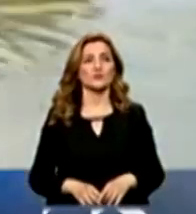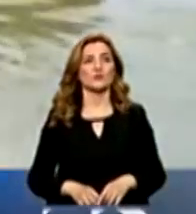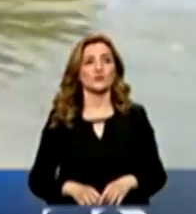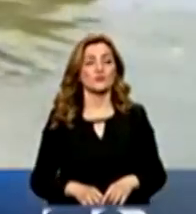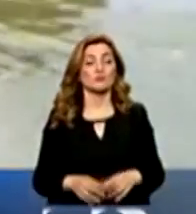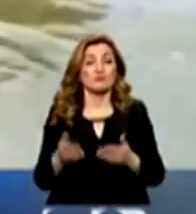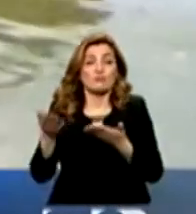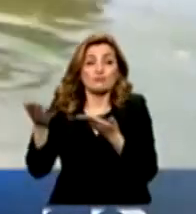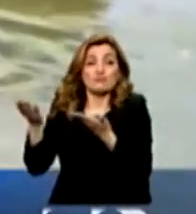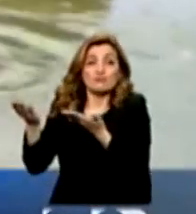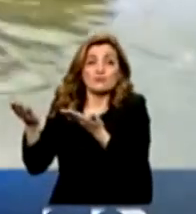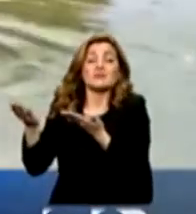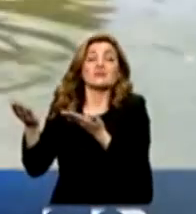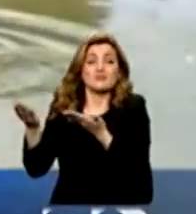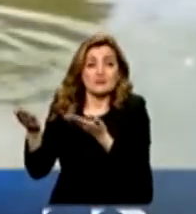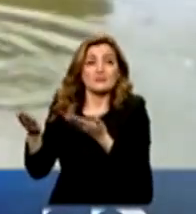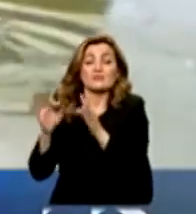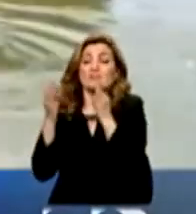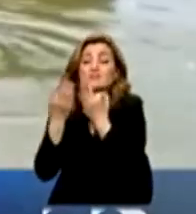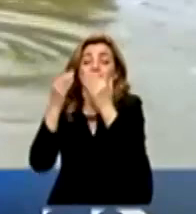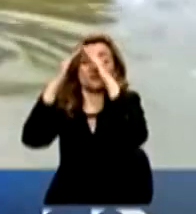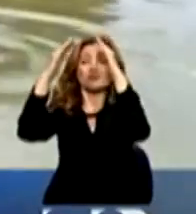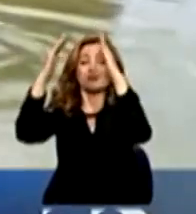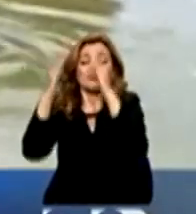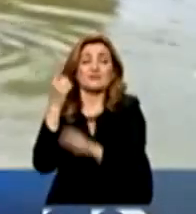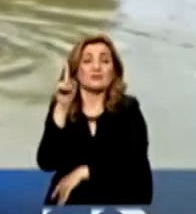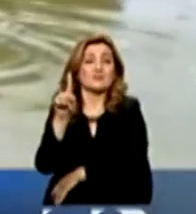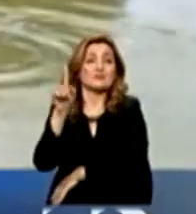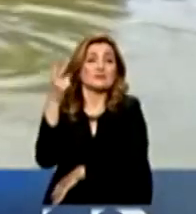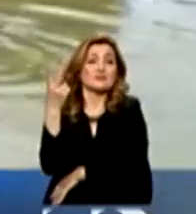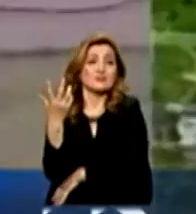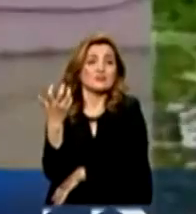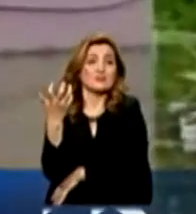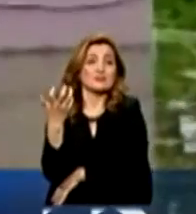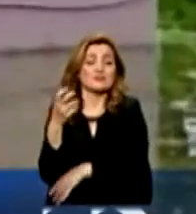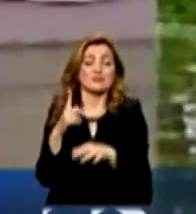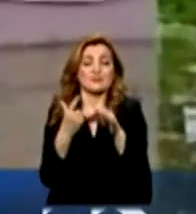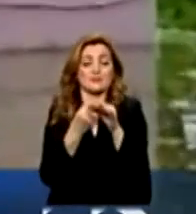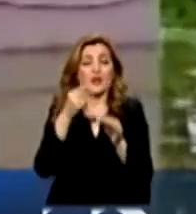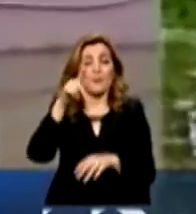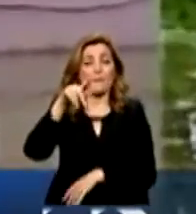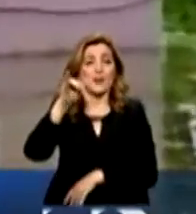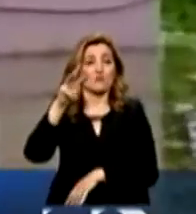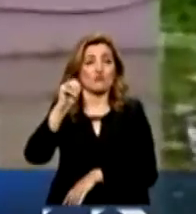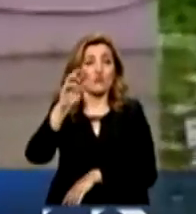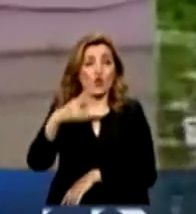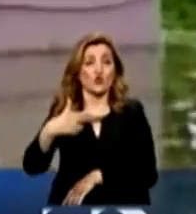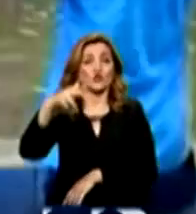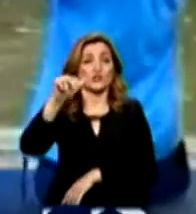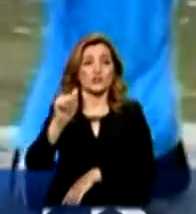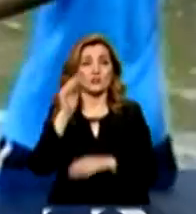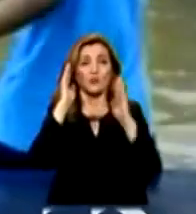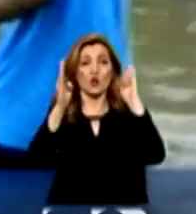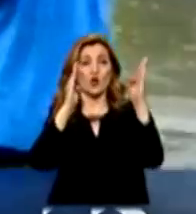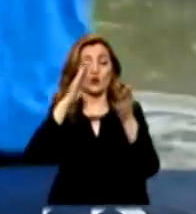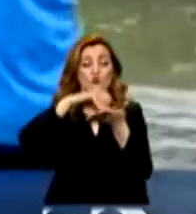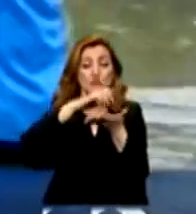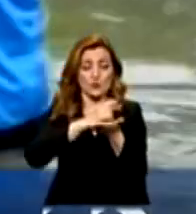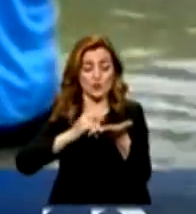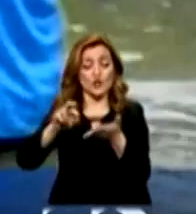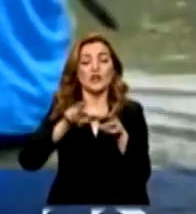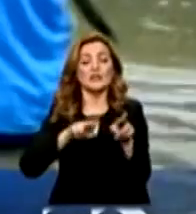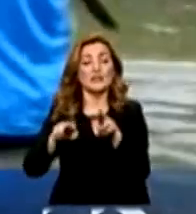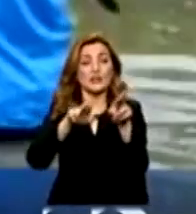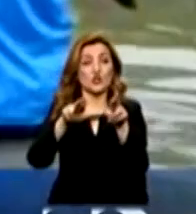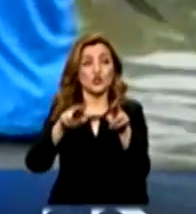Esta es la situación de 115 familias de la parroquia rural Pimocha en Babahoyo, provincia de Los Ríos. La rotura de un muro